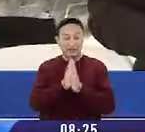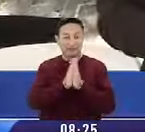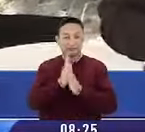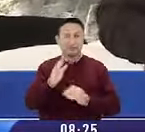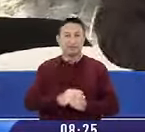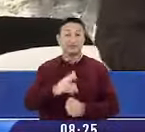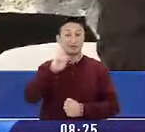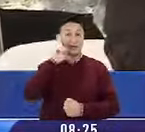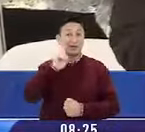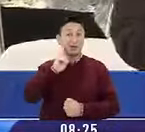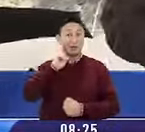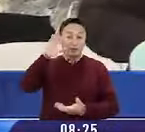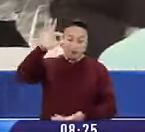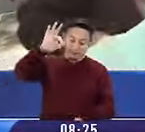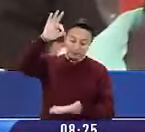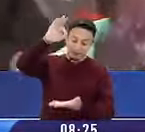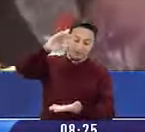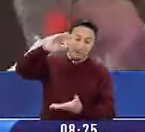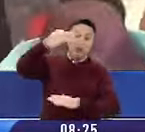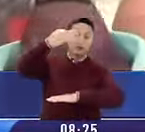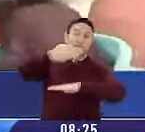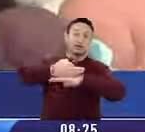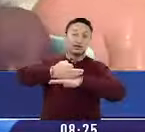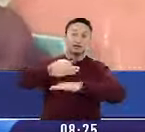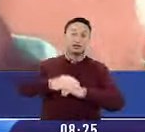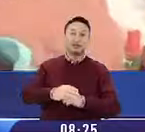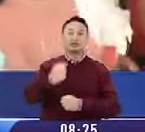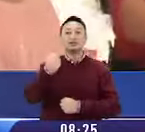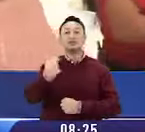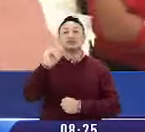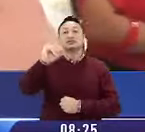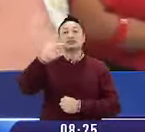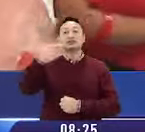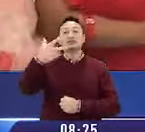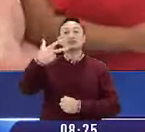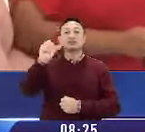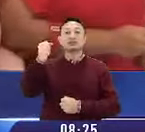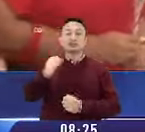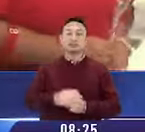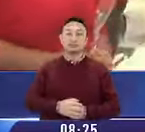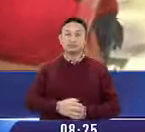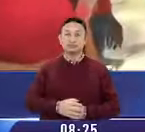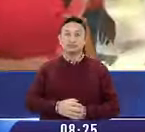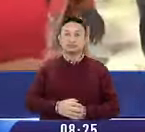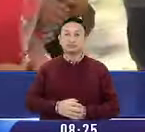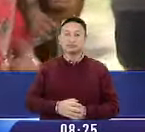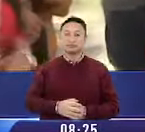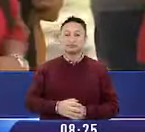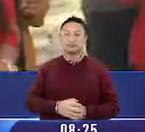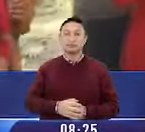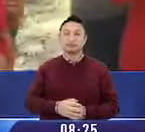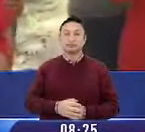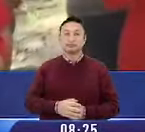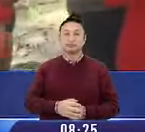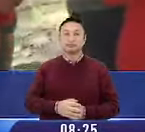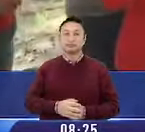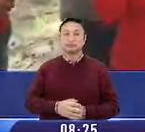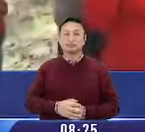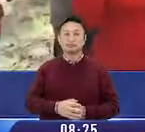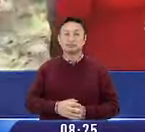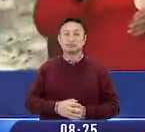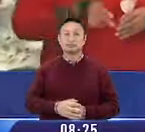delicioso vino que es de la provincia de Cotopaxi, de Sichos, de la comunidad Quinticusí, Perla Andina. Tenemos una